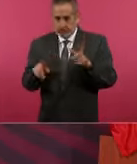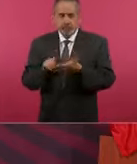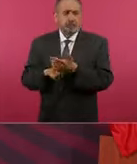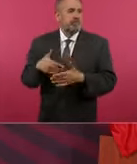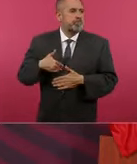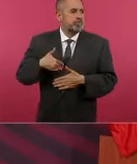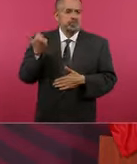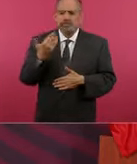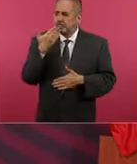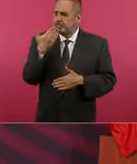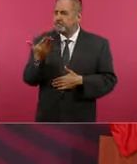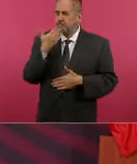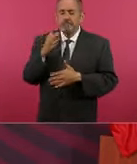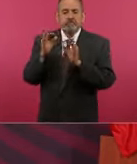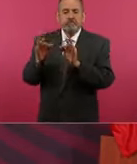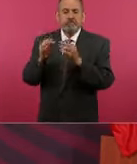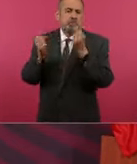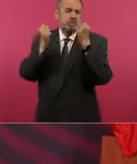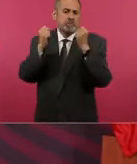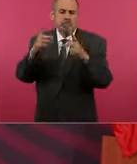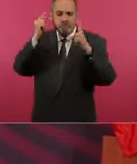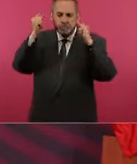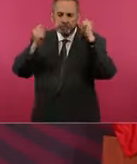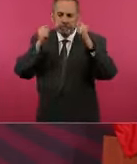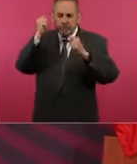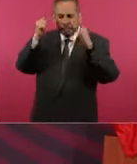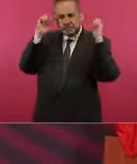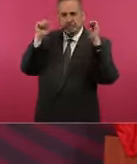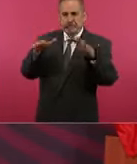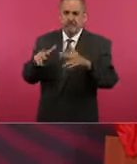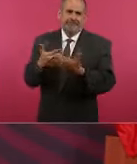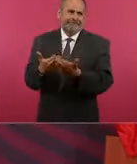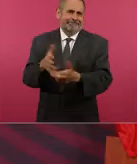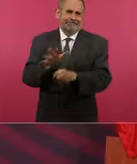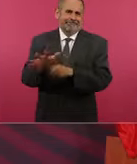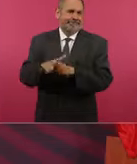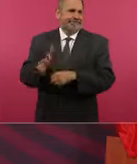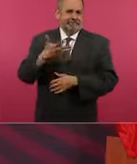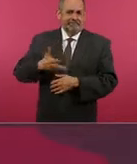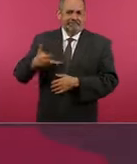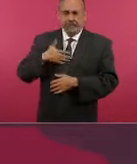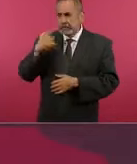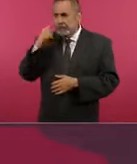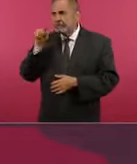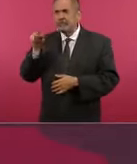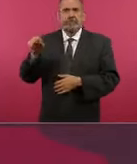ventaja del turismo, tiene mucho potencial turístico